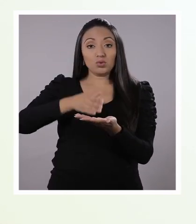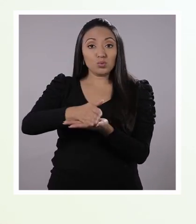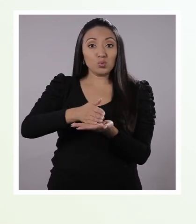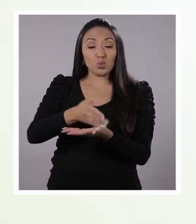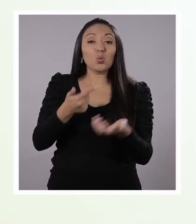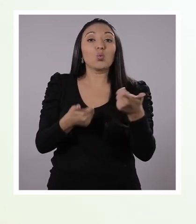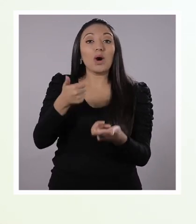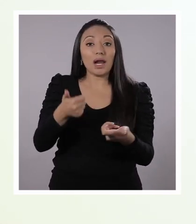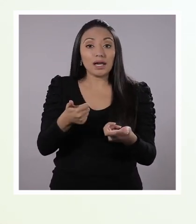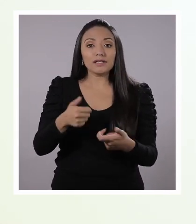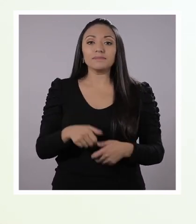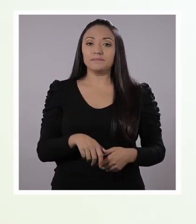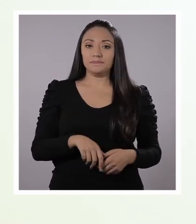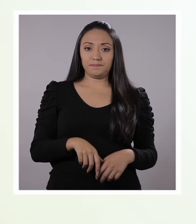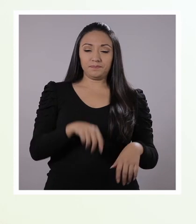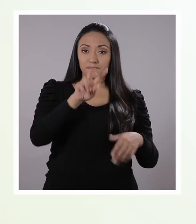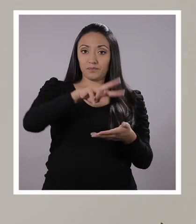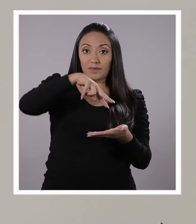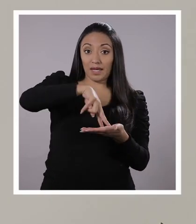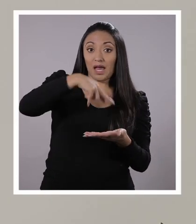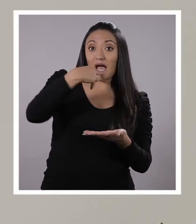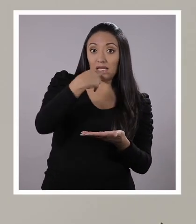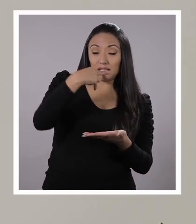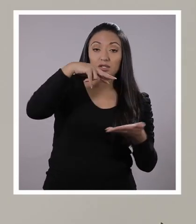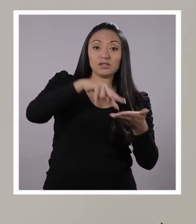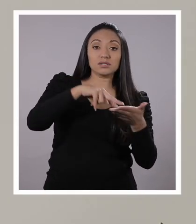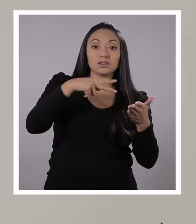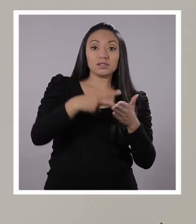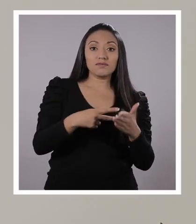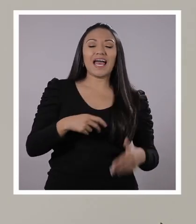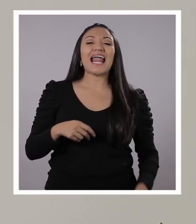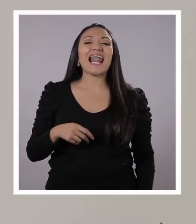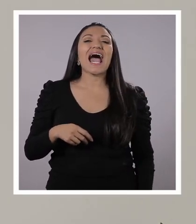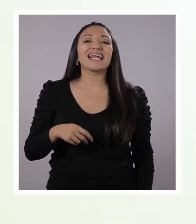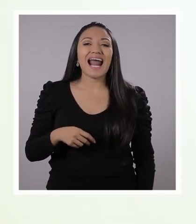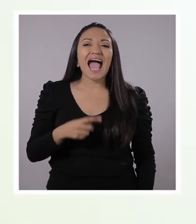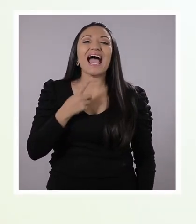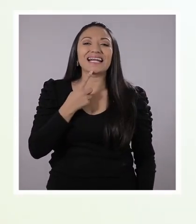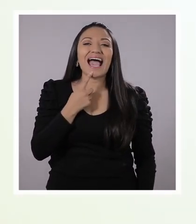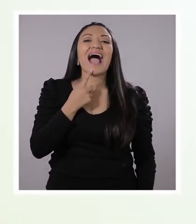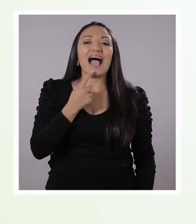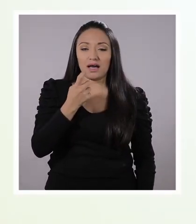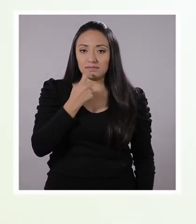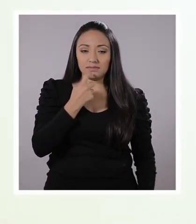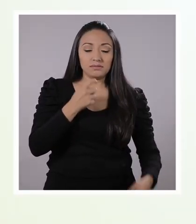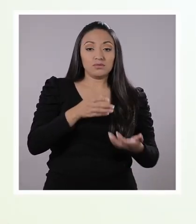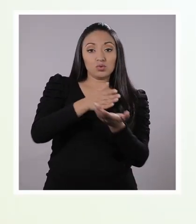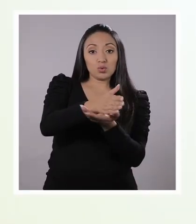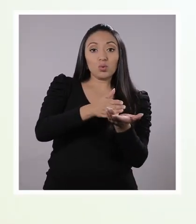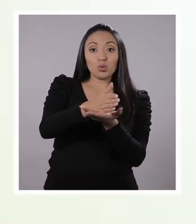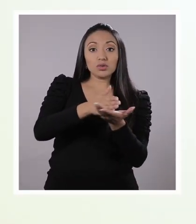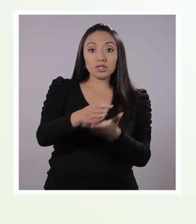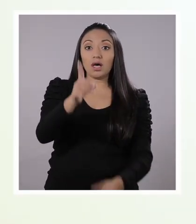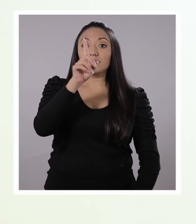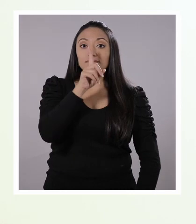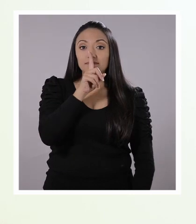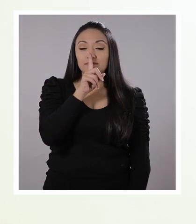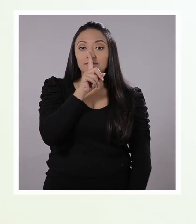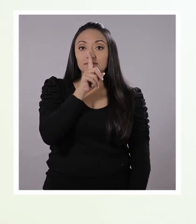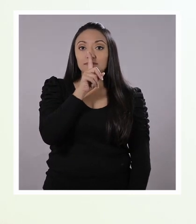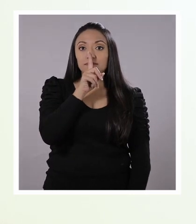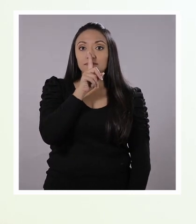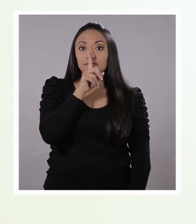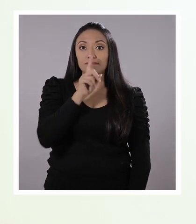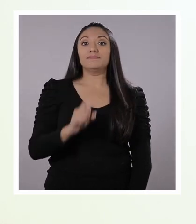sonidos hacían estos cubiertos. El tenedor era la lengua saltarina. Y el